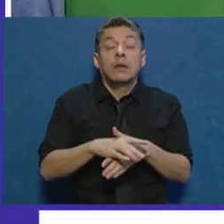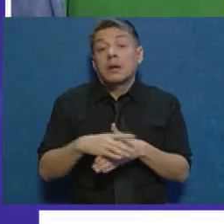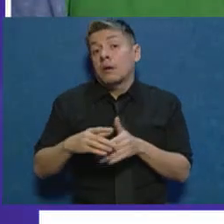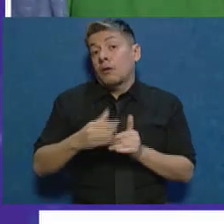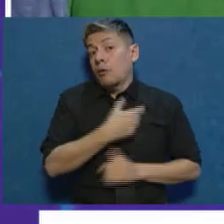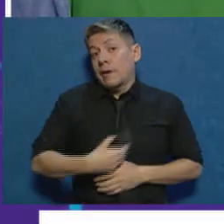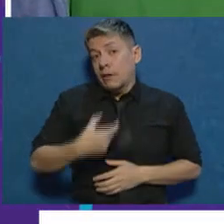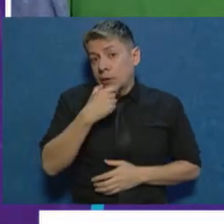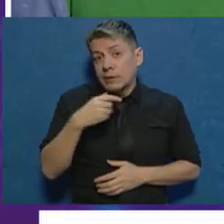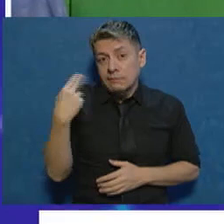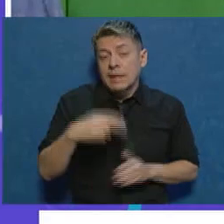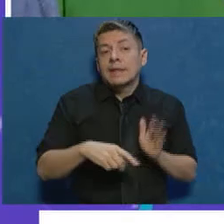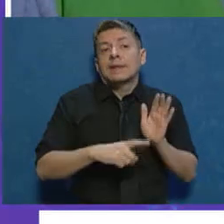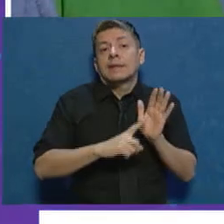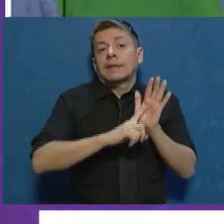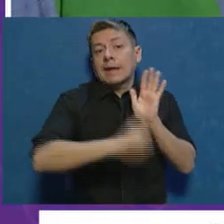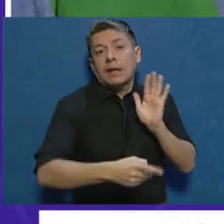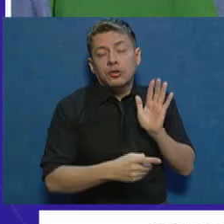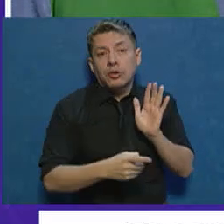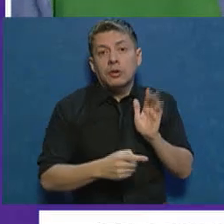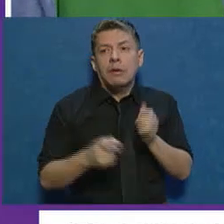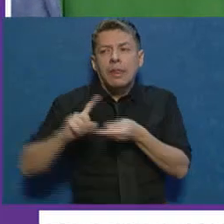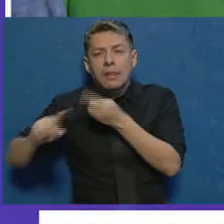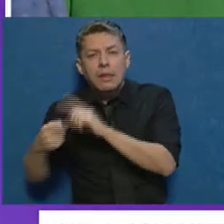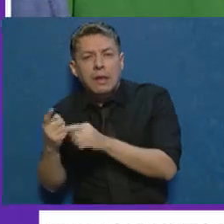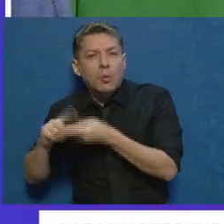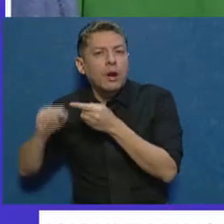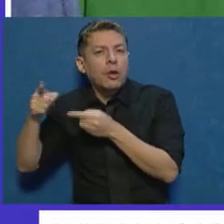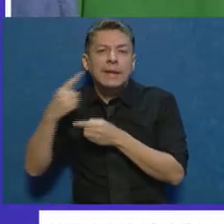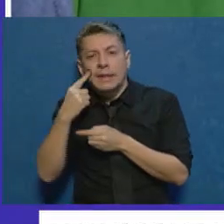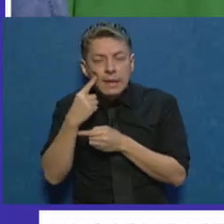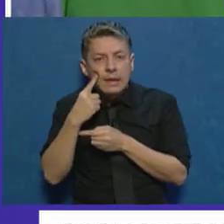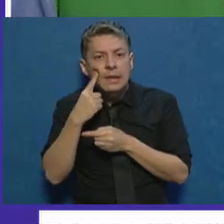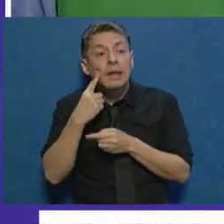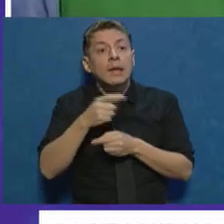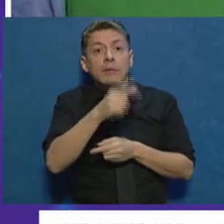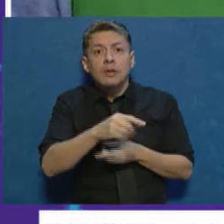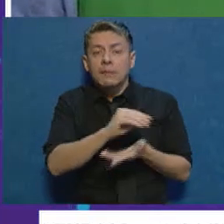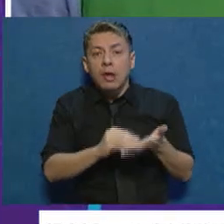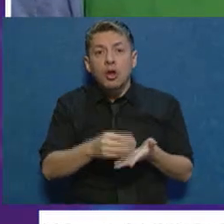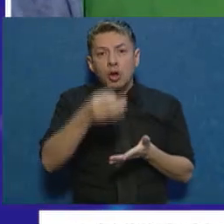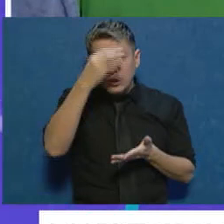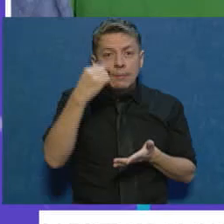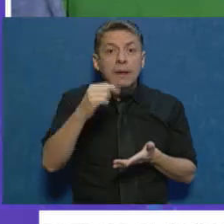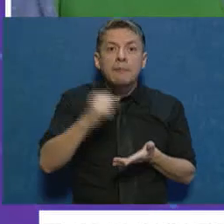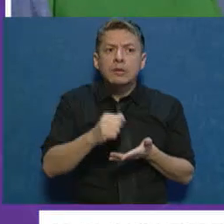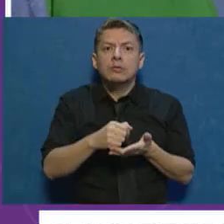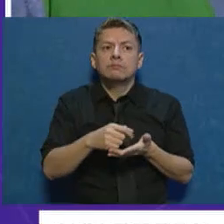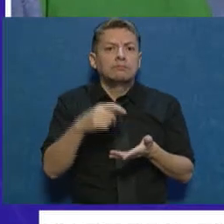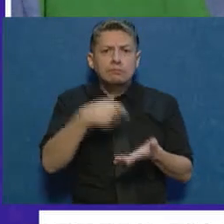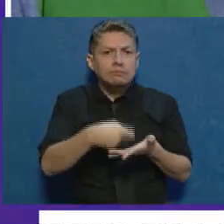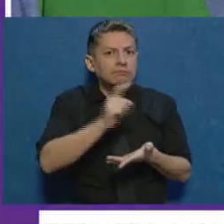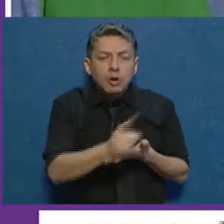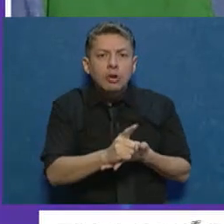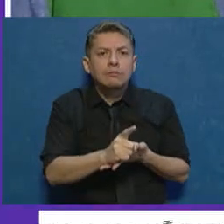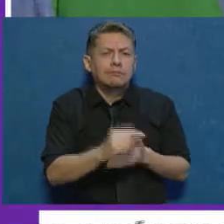complicidad de intendentes, no pagarles a los trabajadores municipales que están por debajo de los 12.000 pesos. Comentar también que los trabajadores